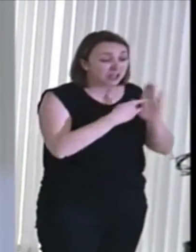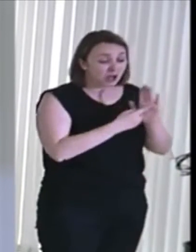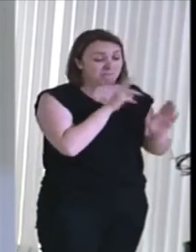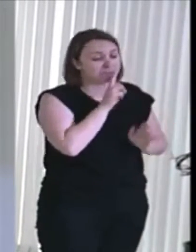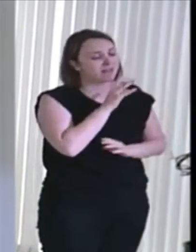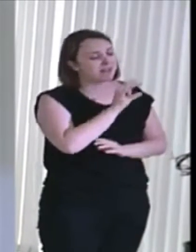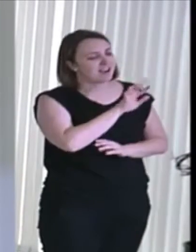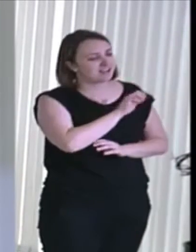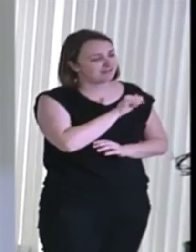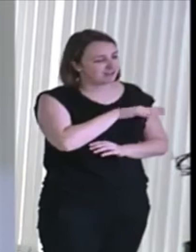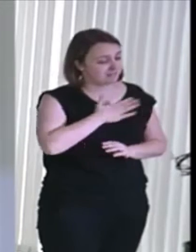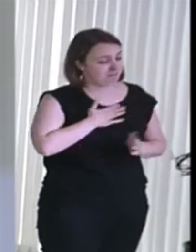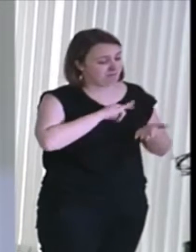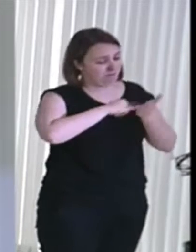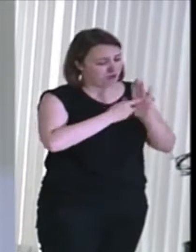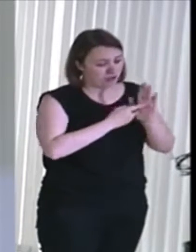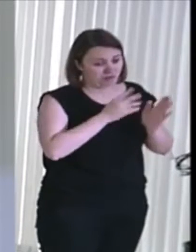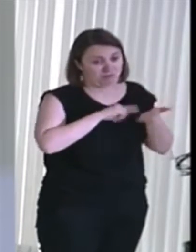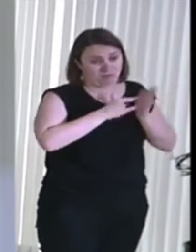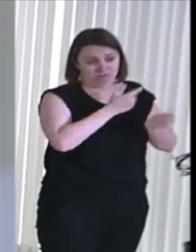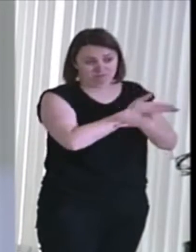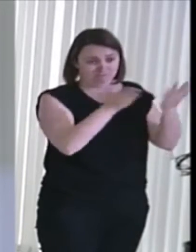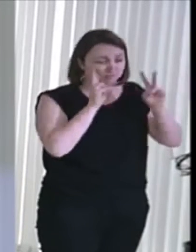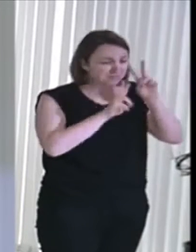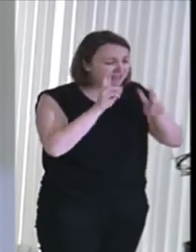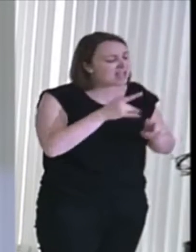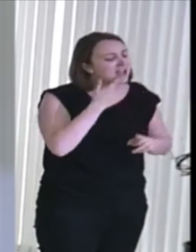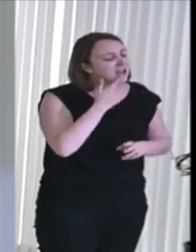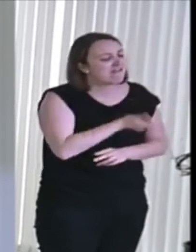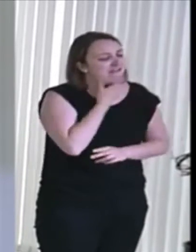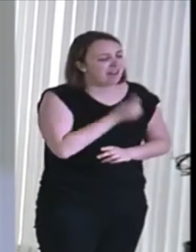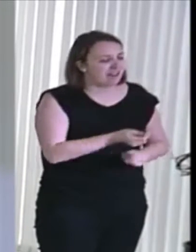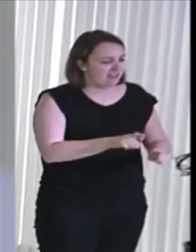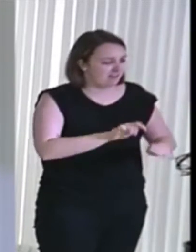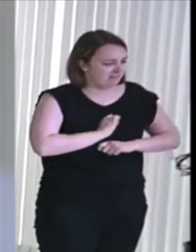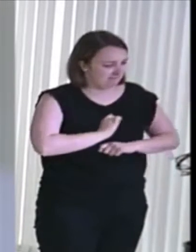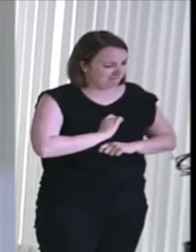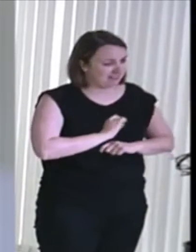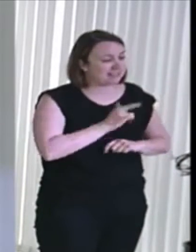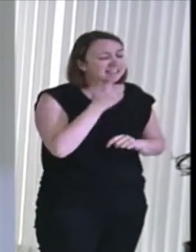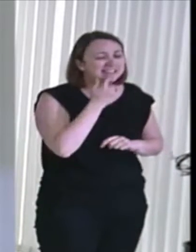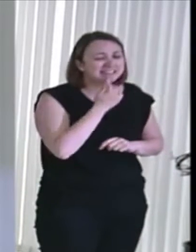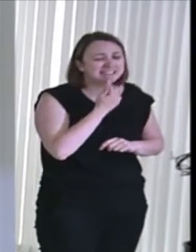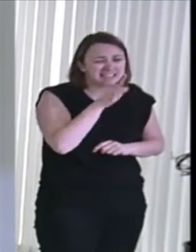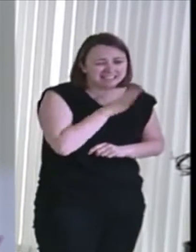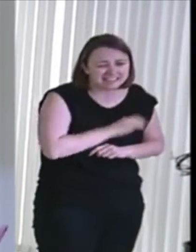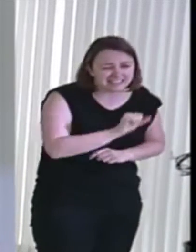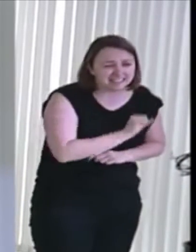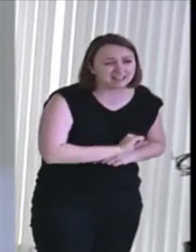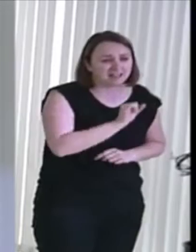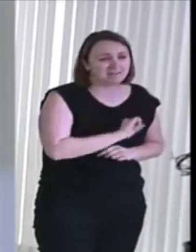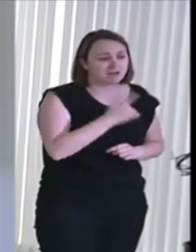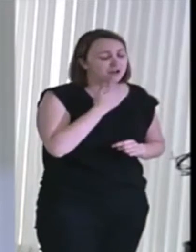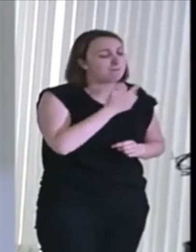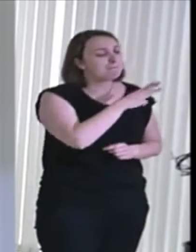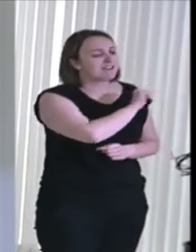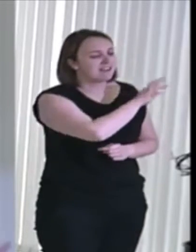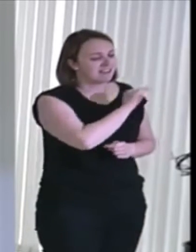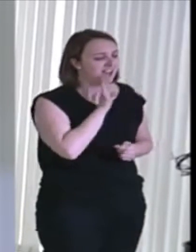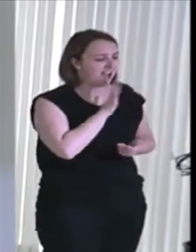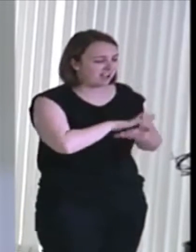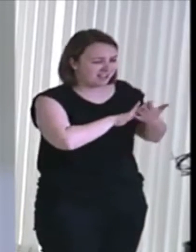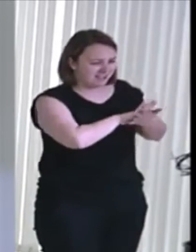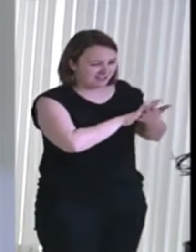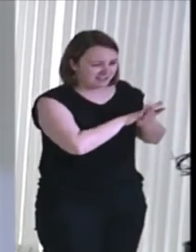y en mi proyecto y en los proyectos que yo veo es un facilitador. Es tremendo, es increíble, es lo que comentaba Patricia,